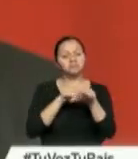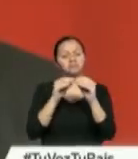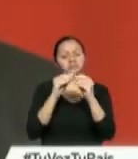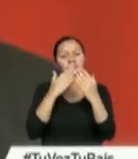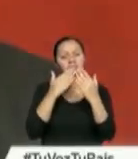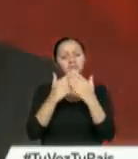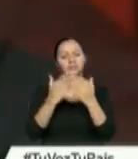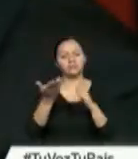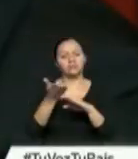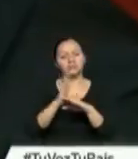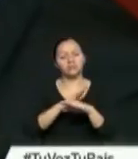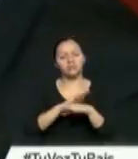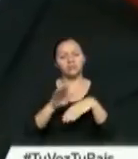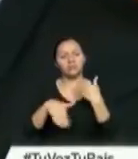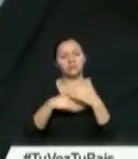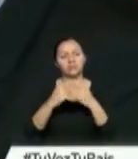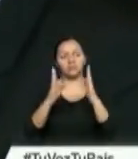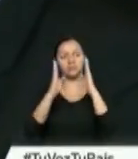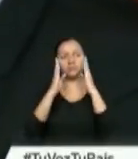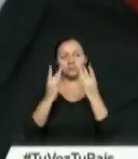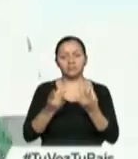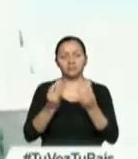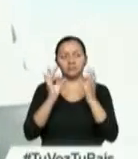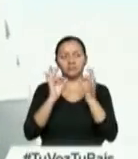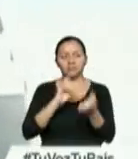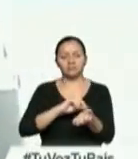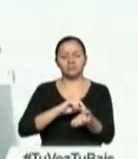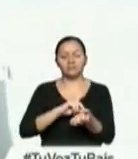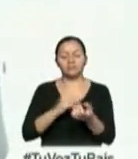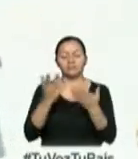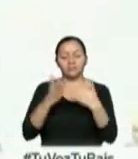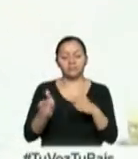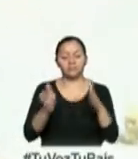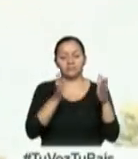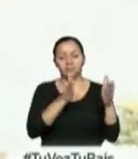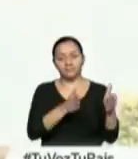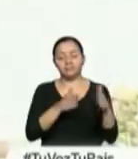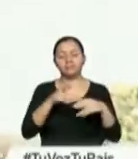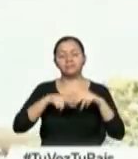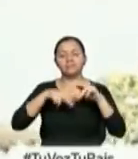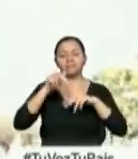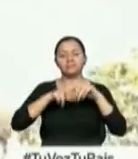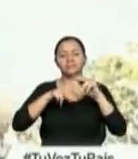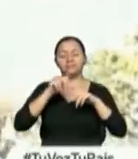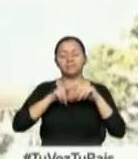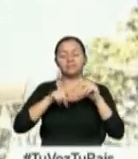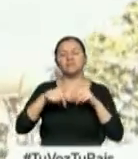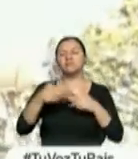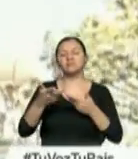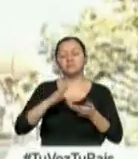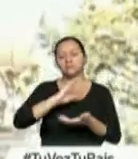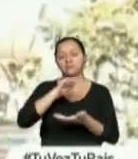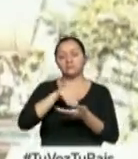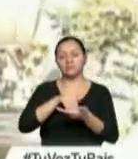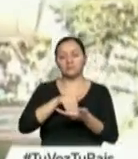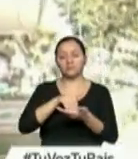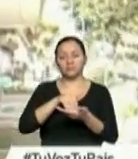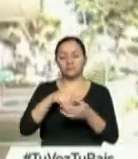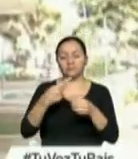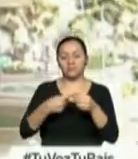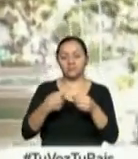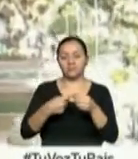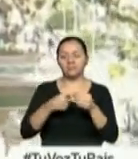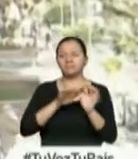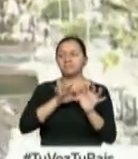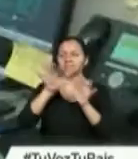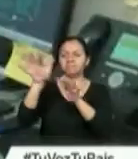que recibir una atención médica de calidad. Por su ubicación estratégica en el centro norte de Quito, ayuda a descongestionar la